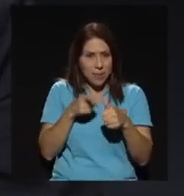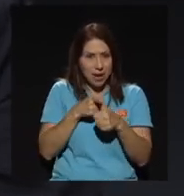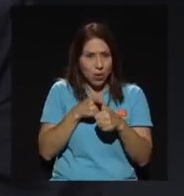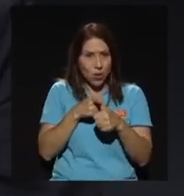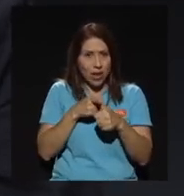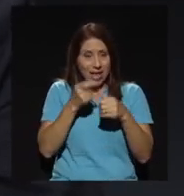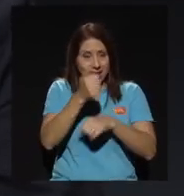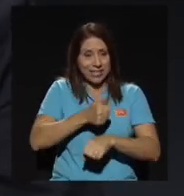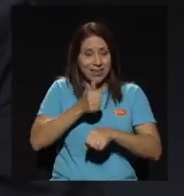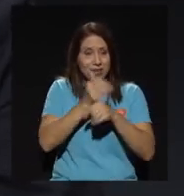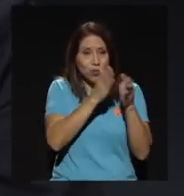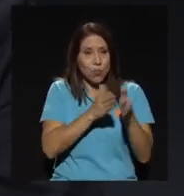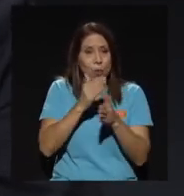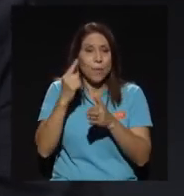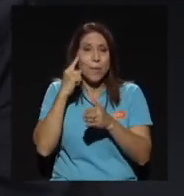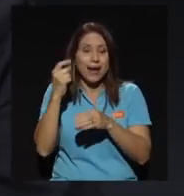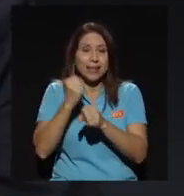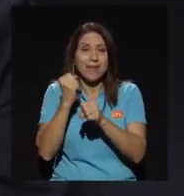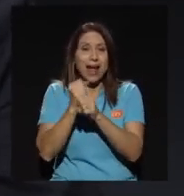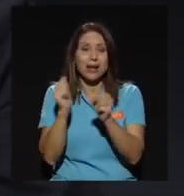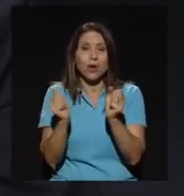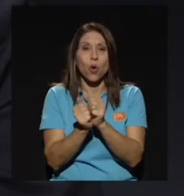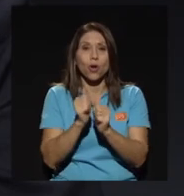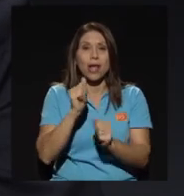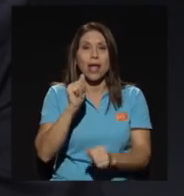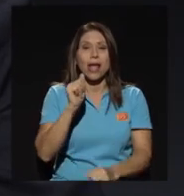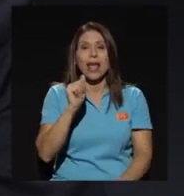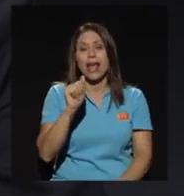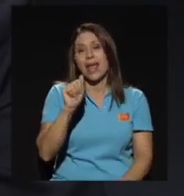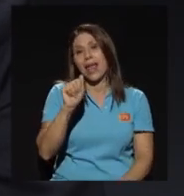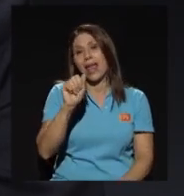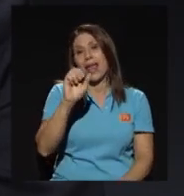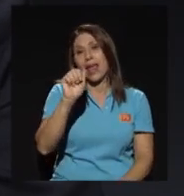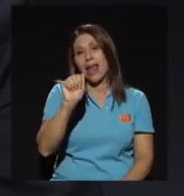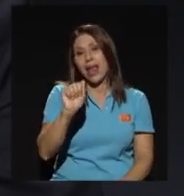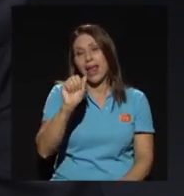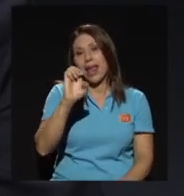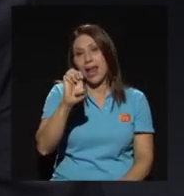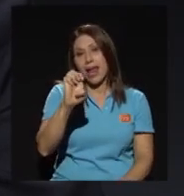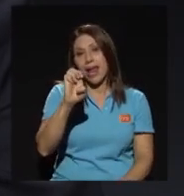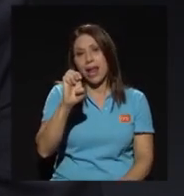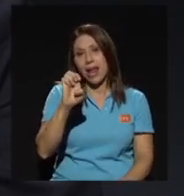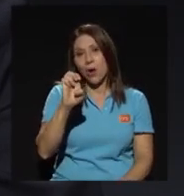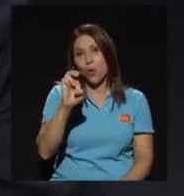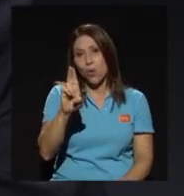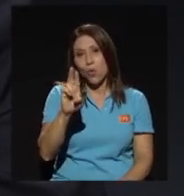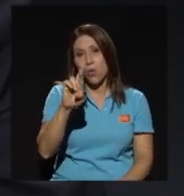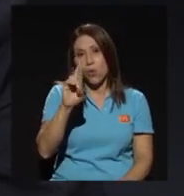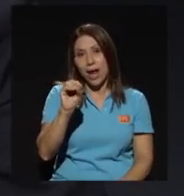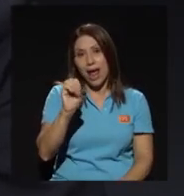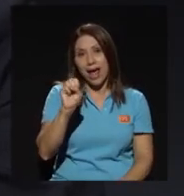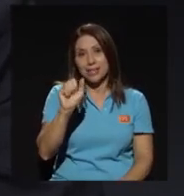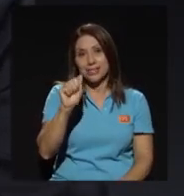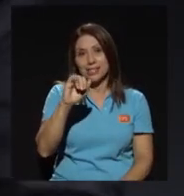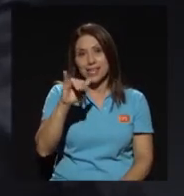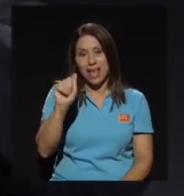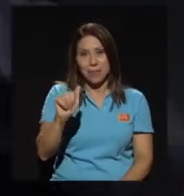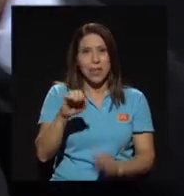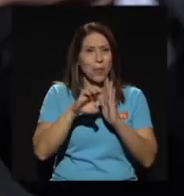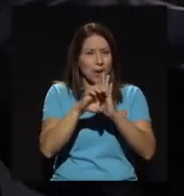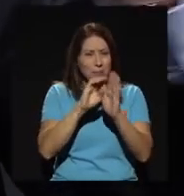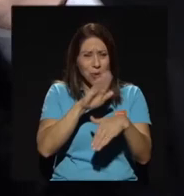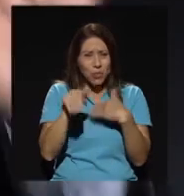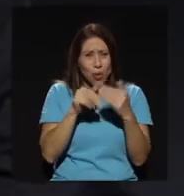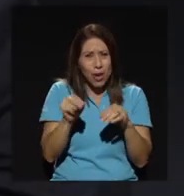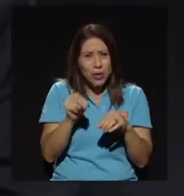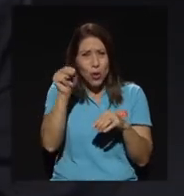que son todos estos países que limitan al noroeste con china verdad que son países kazajistán todas